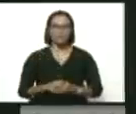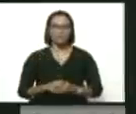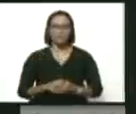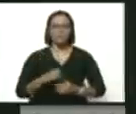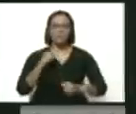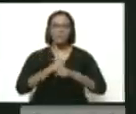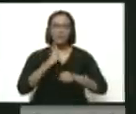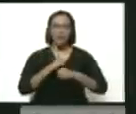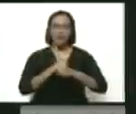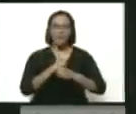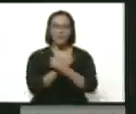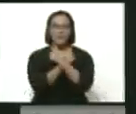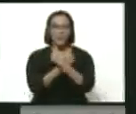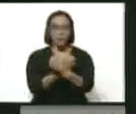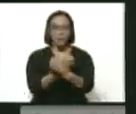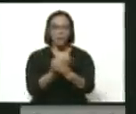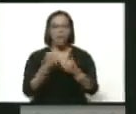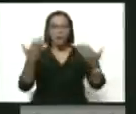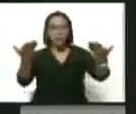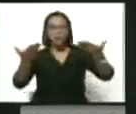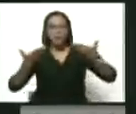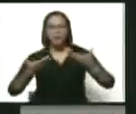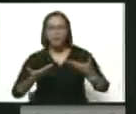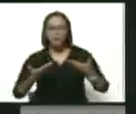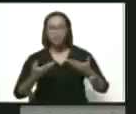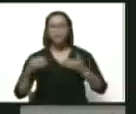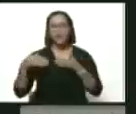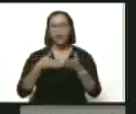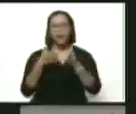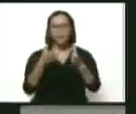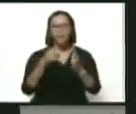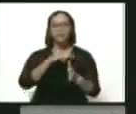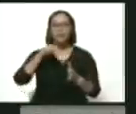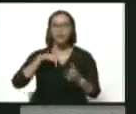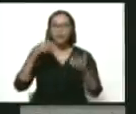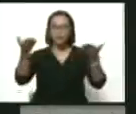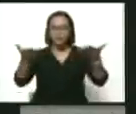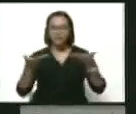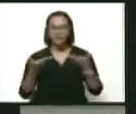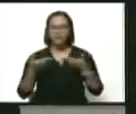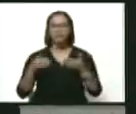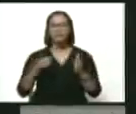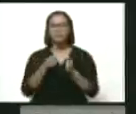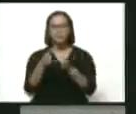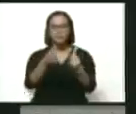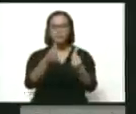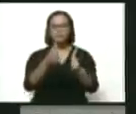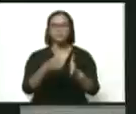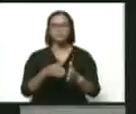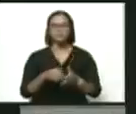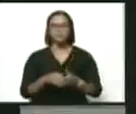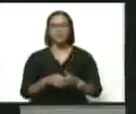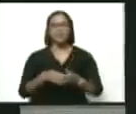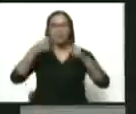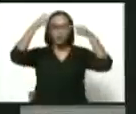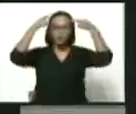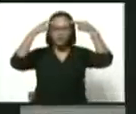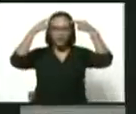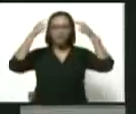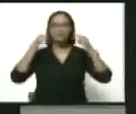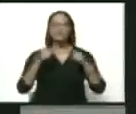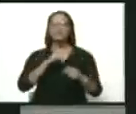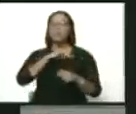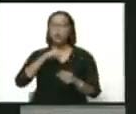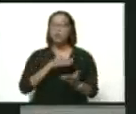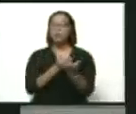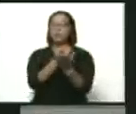Trabajamos por amor a un legado y a un camino, que es nuestro legado y nuestro camino, el de Hugo Chávez. Y hemos sido leales